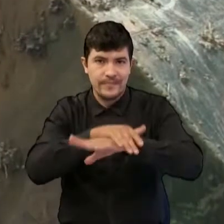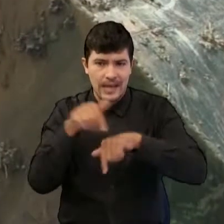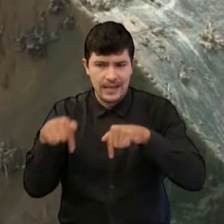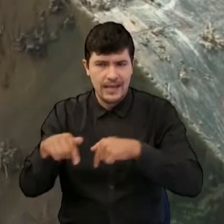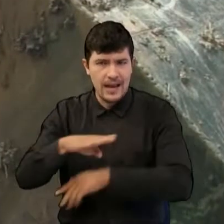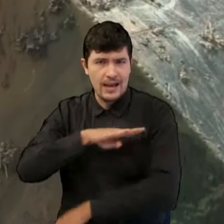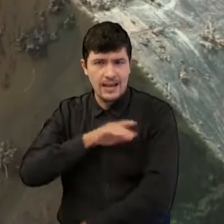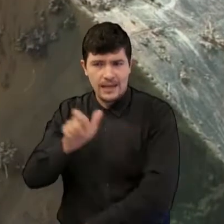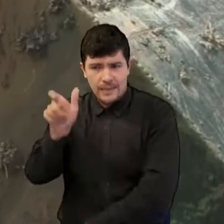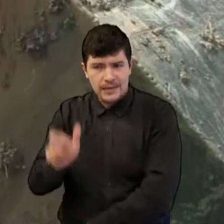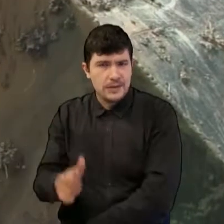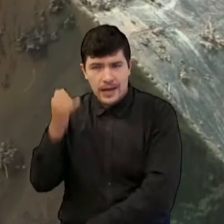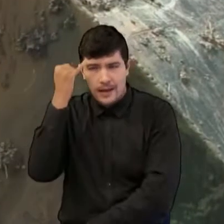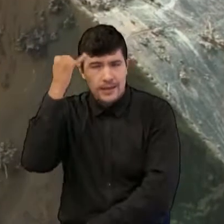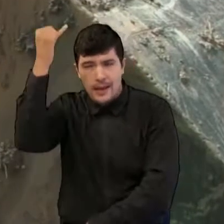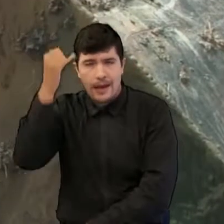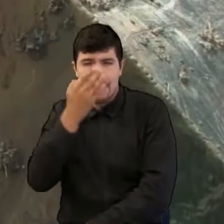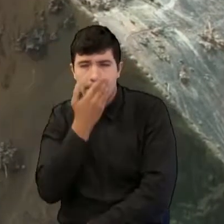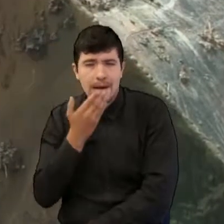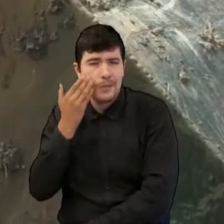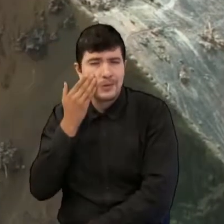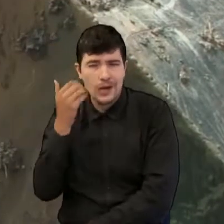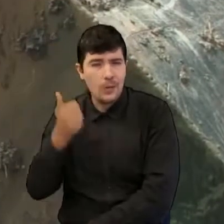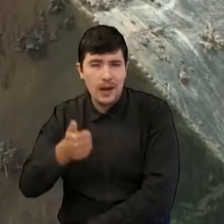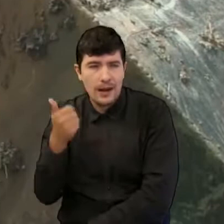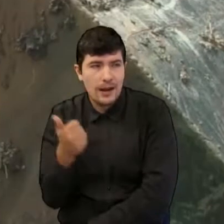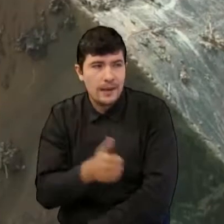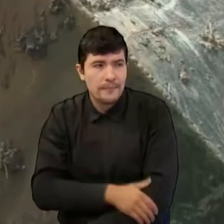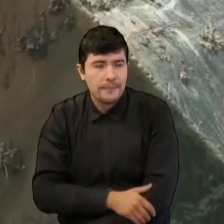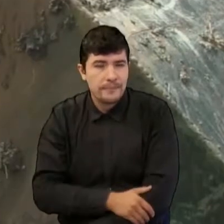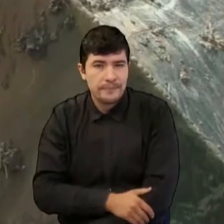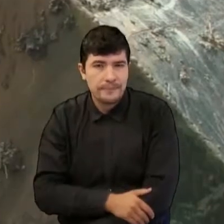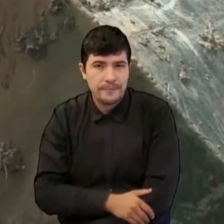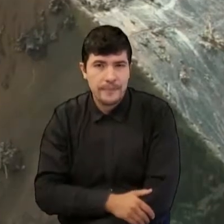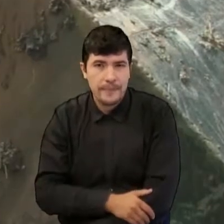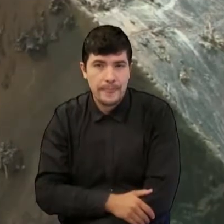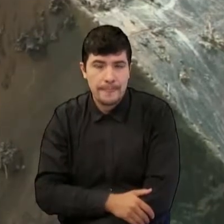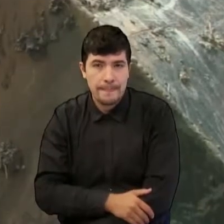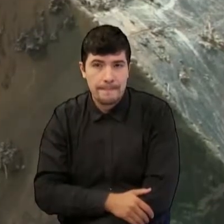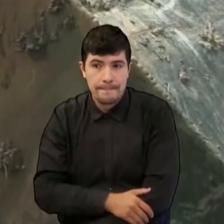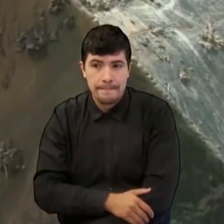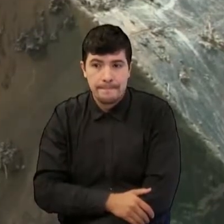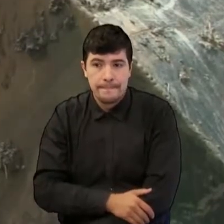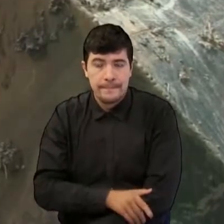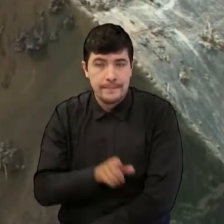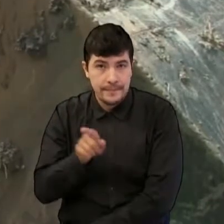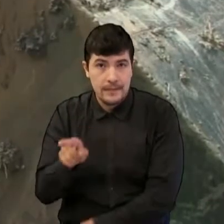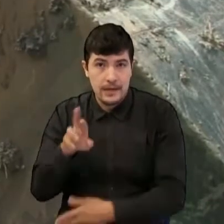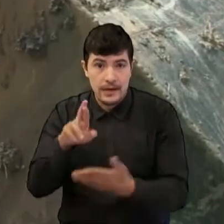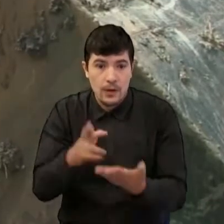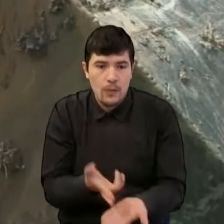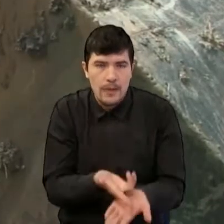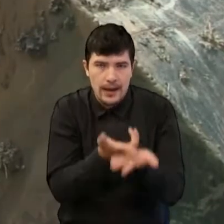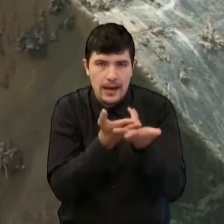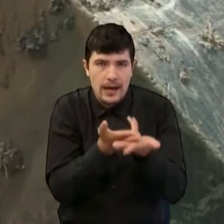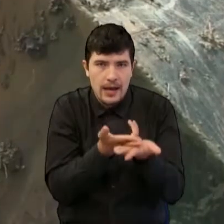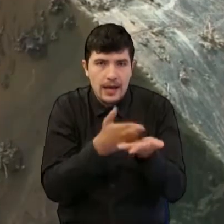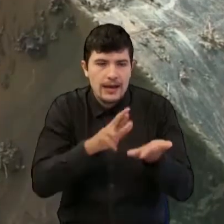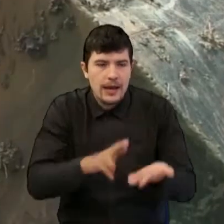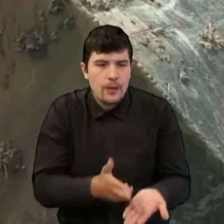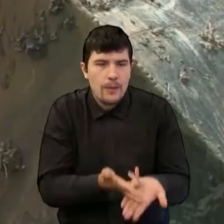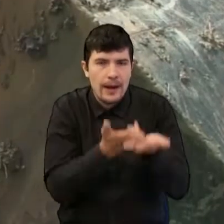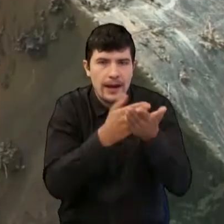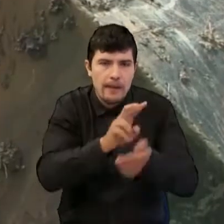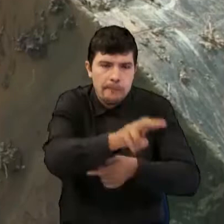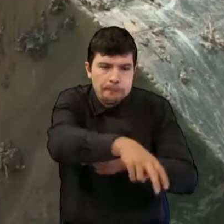barbosa víctor manuel camacho camargo es la de recuperar la maquinaria pesada con la que